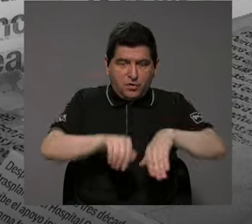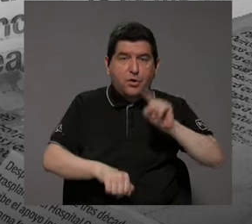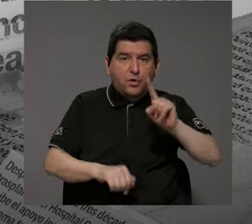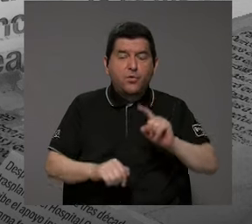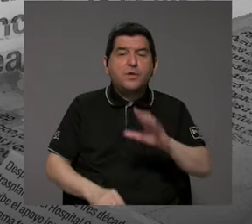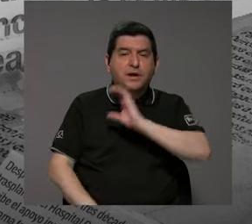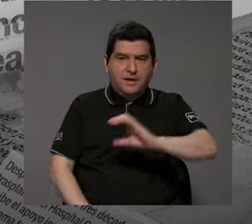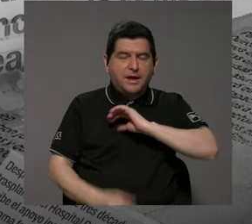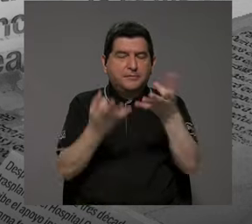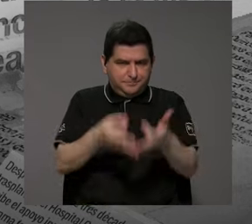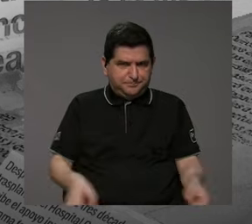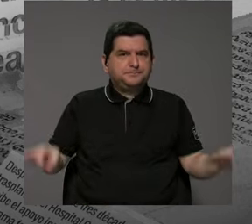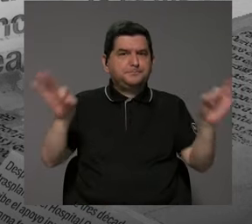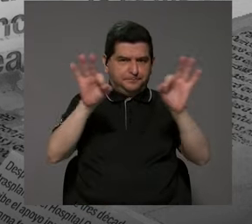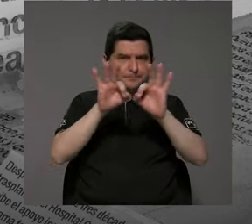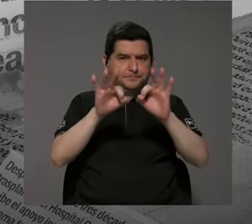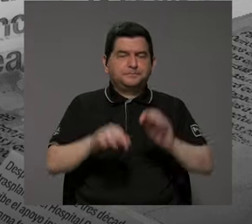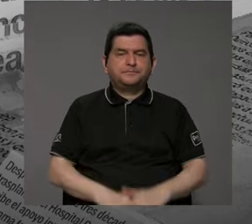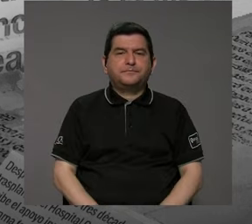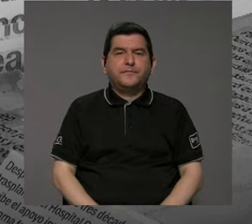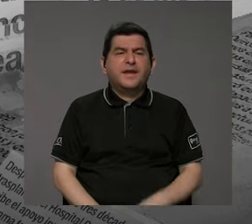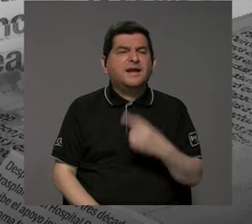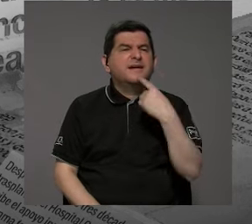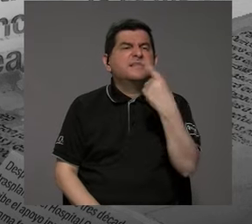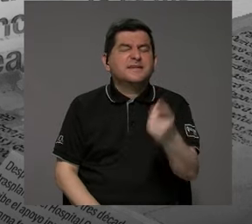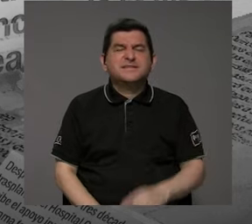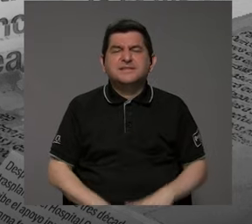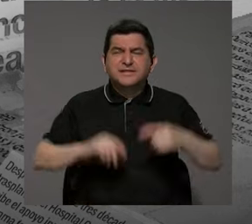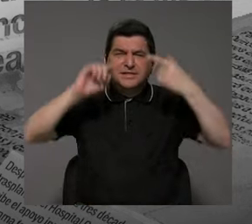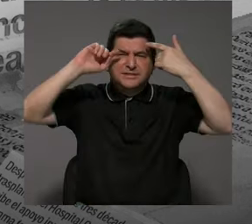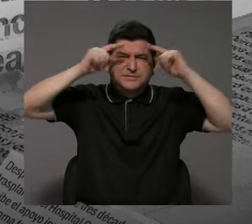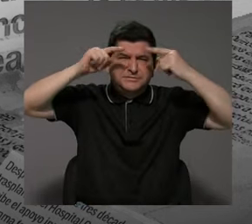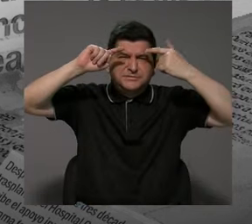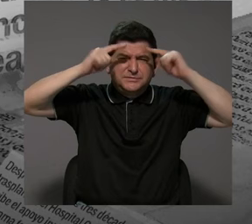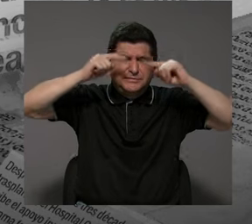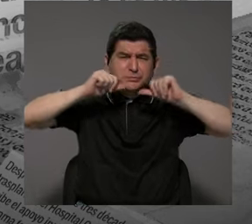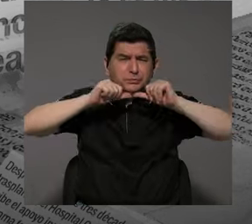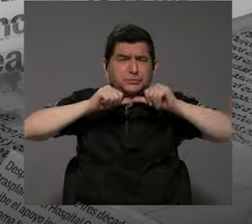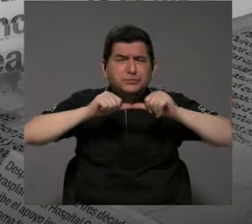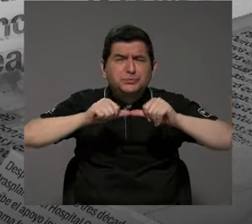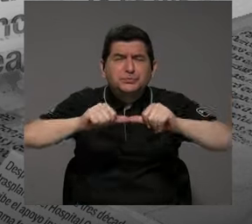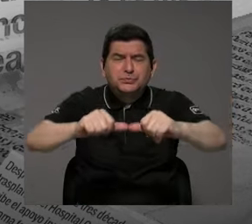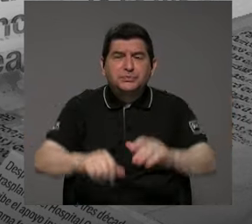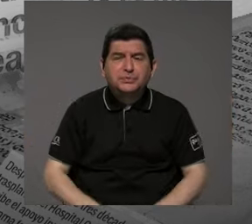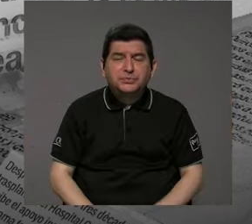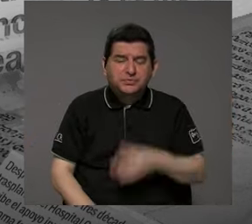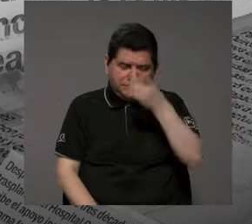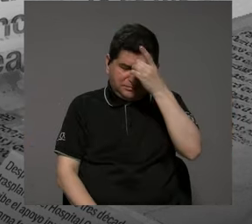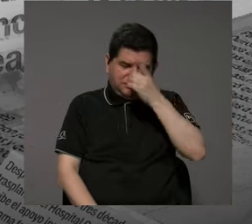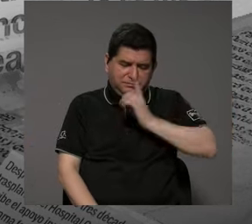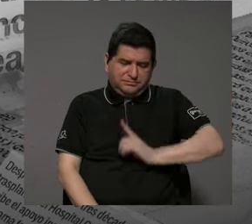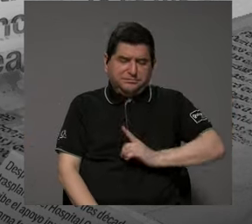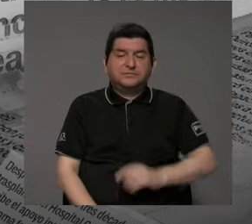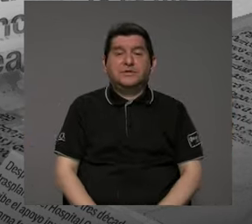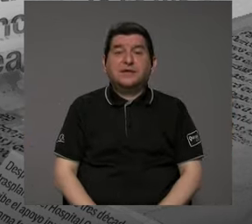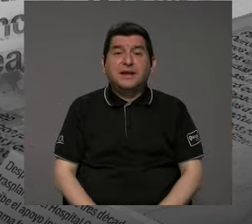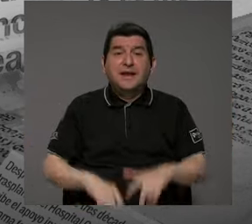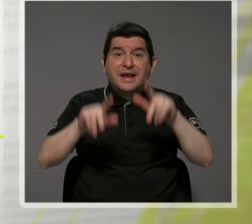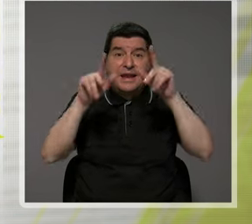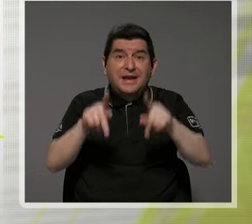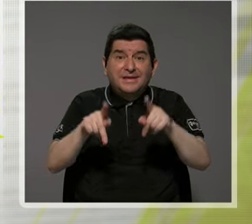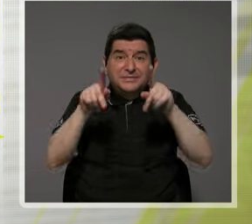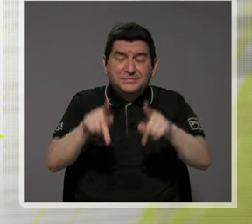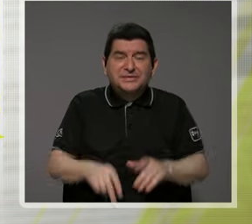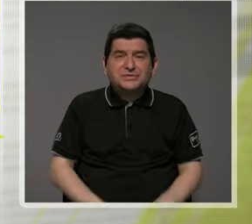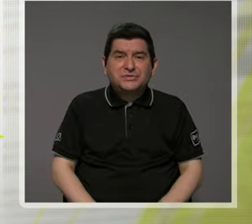importante Por ejemplo eh nos hablaban de dolores de de cabeza constantes eh depresión porque tienen que estar la gente tiene que